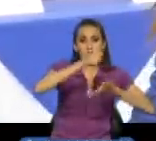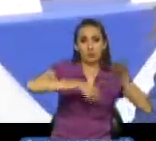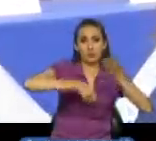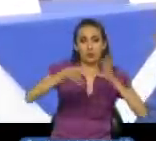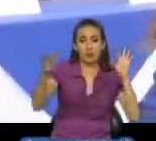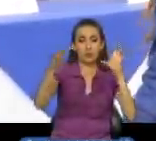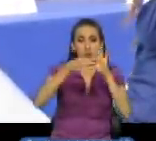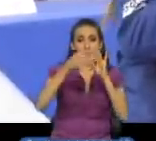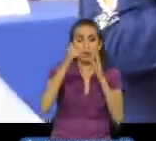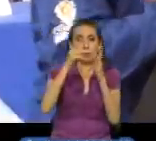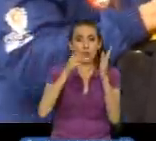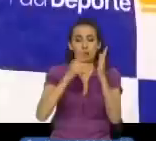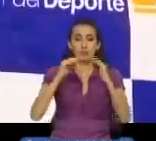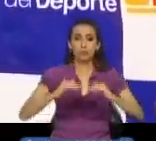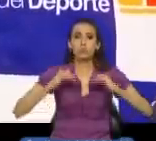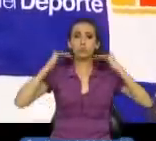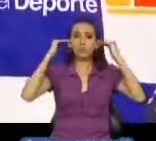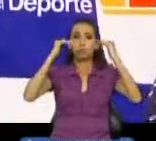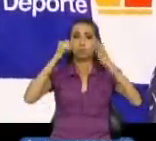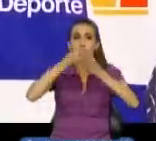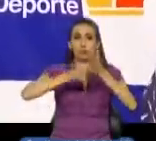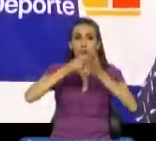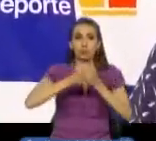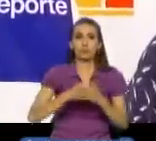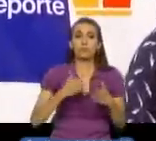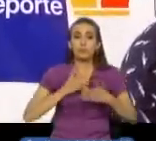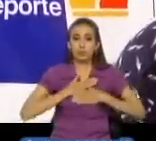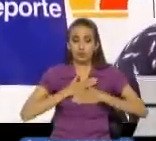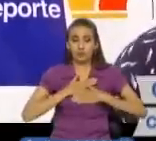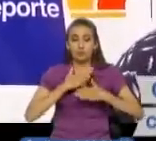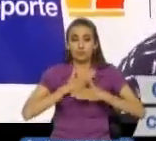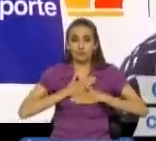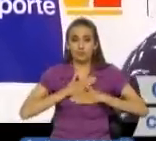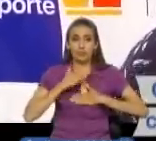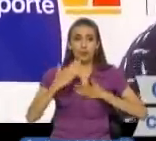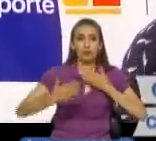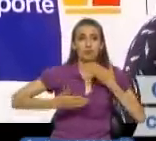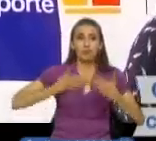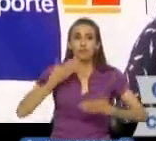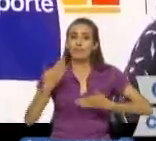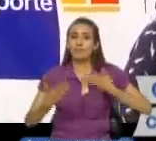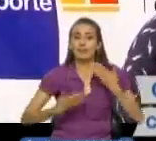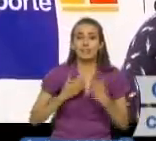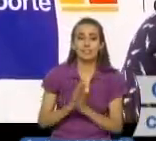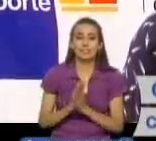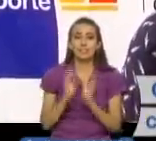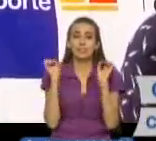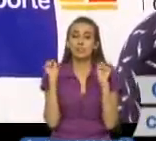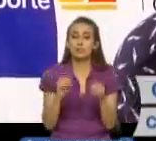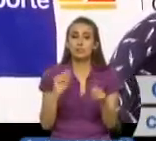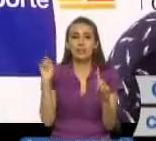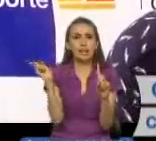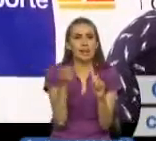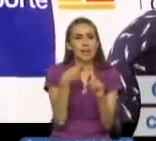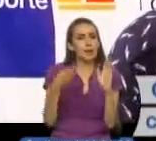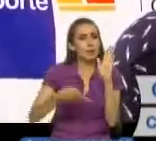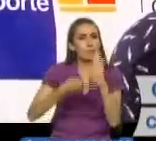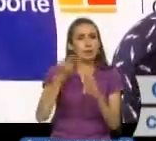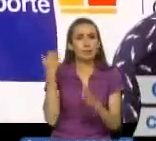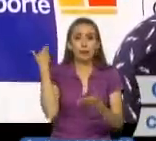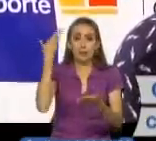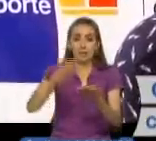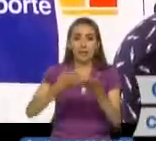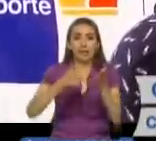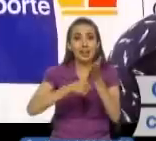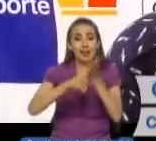vincula al programa de alto rendimiento Bueno la verdad me siento muy contenta eh Ya que es la primera vez que vengo acá al